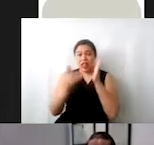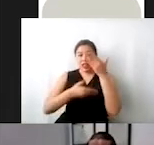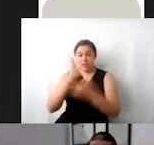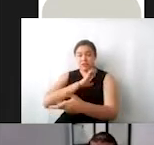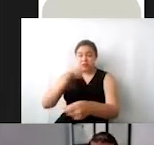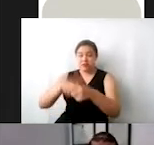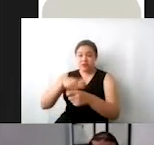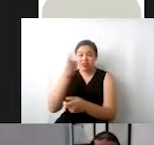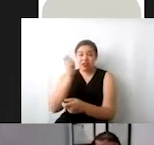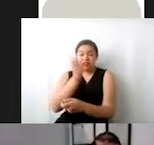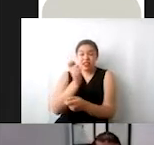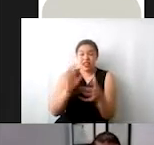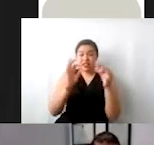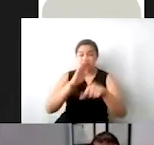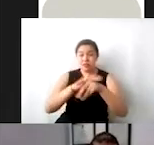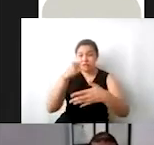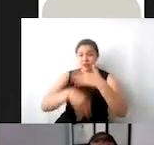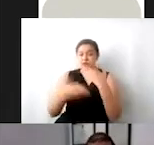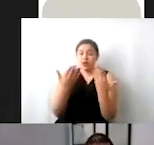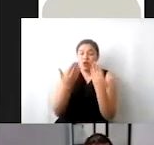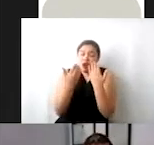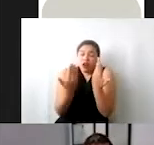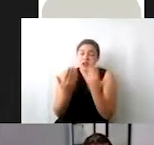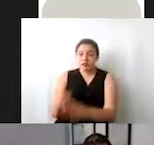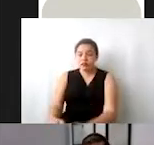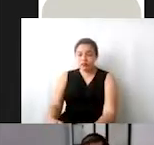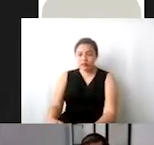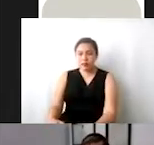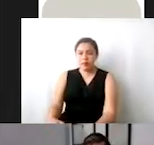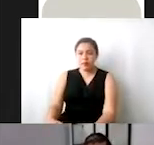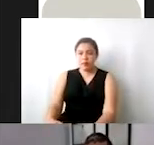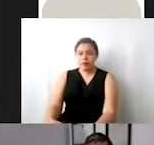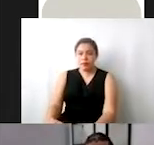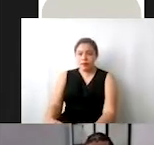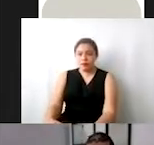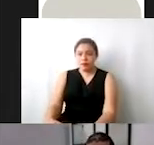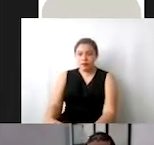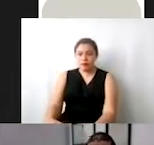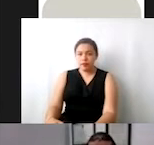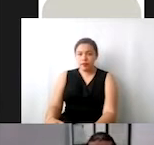especializados u obras especializadas. Sin embargo, aquí lo que